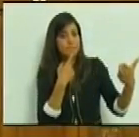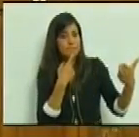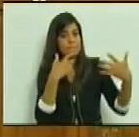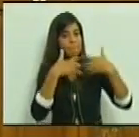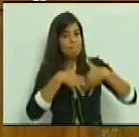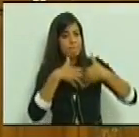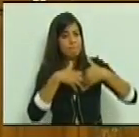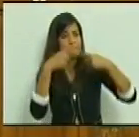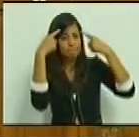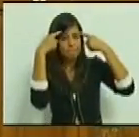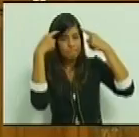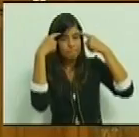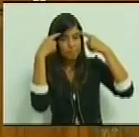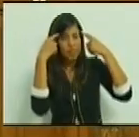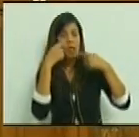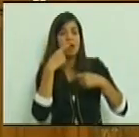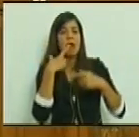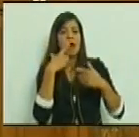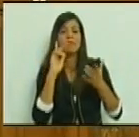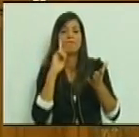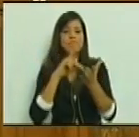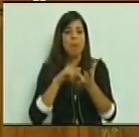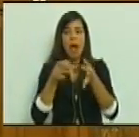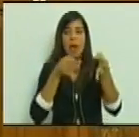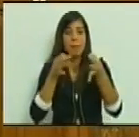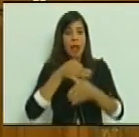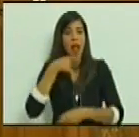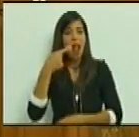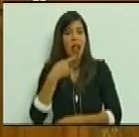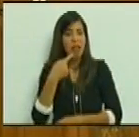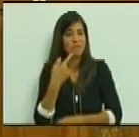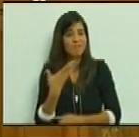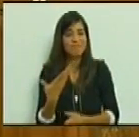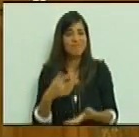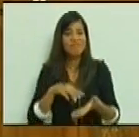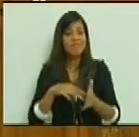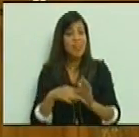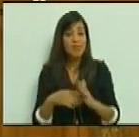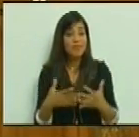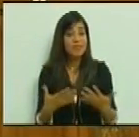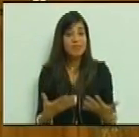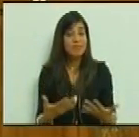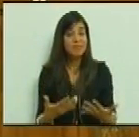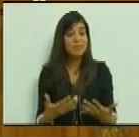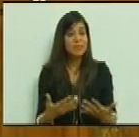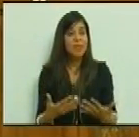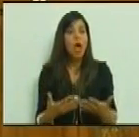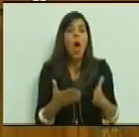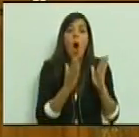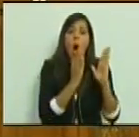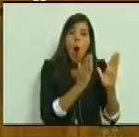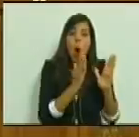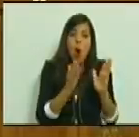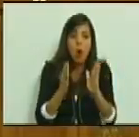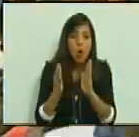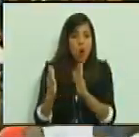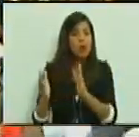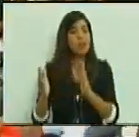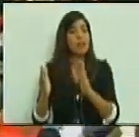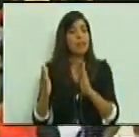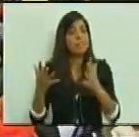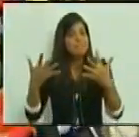a construir en su exposición de motivos, no es otro que el de reordenamiento,